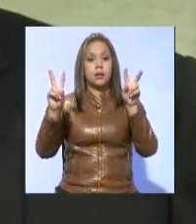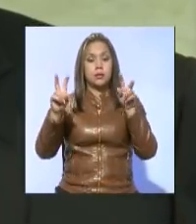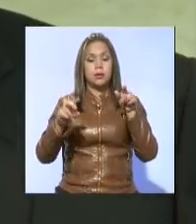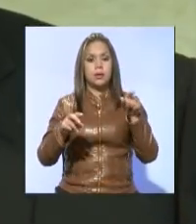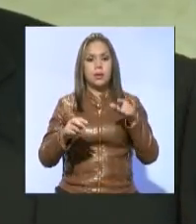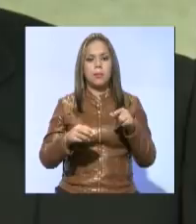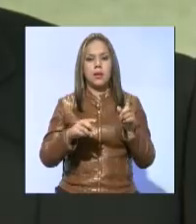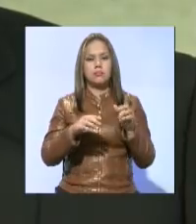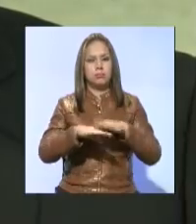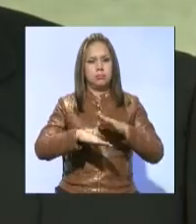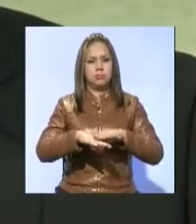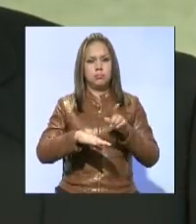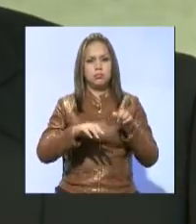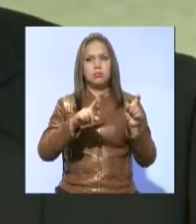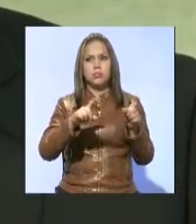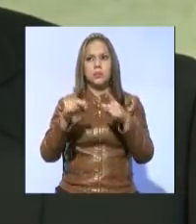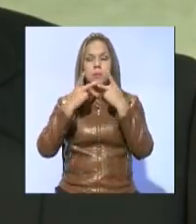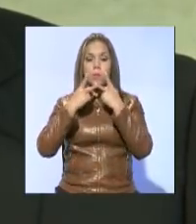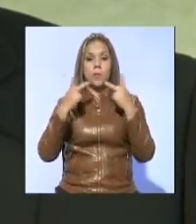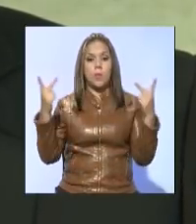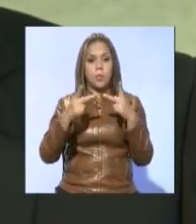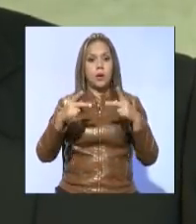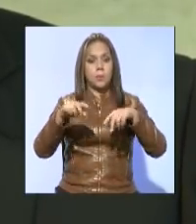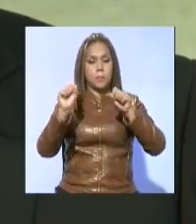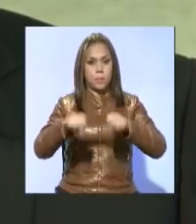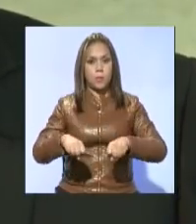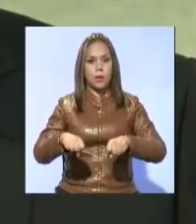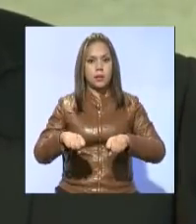la consulta popular, que nos permite,